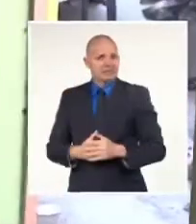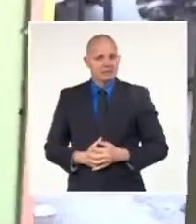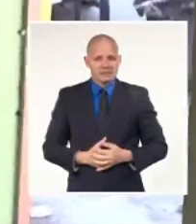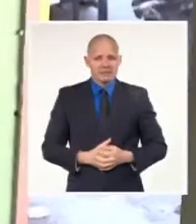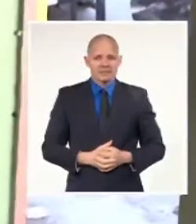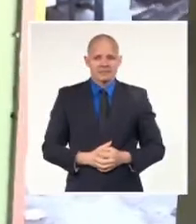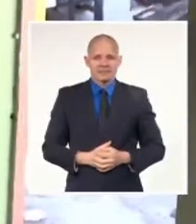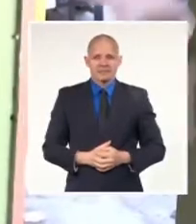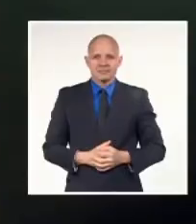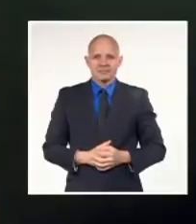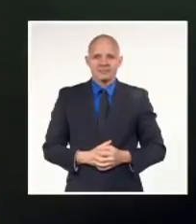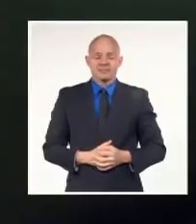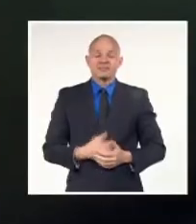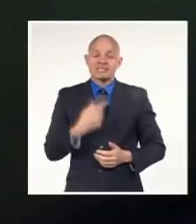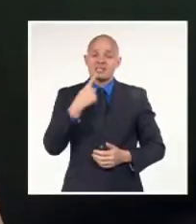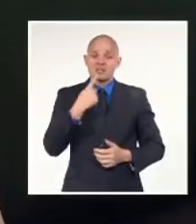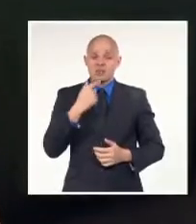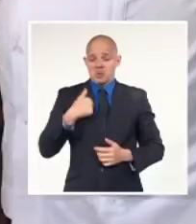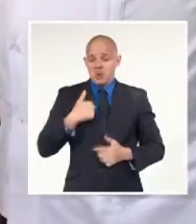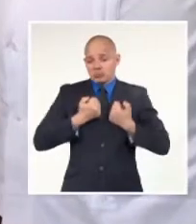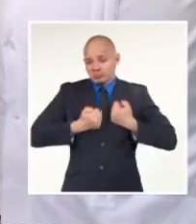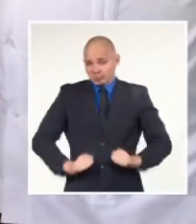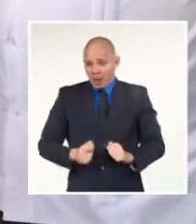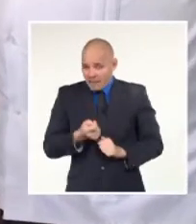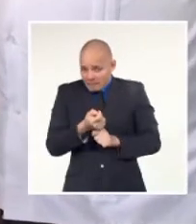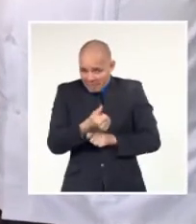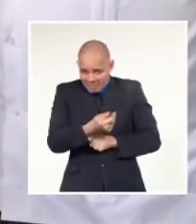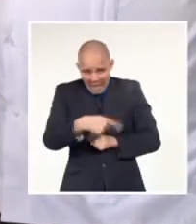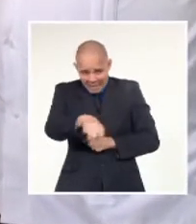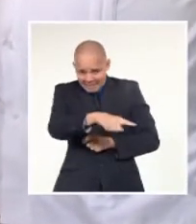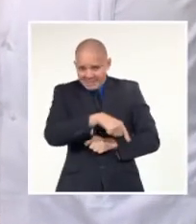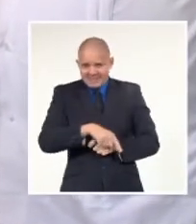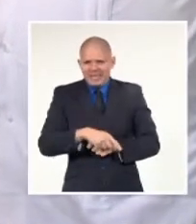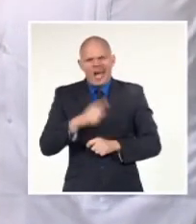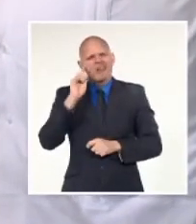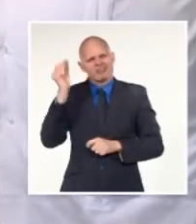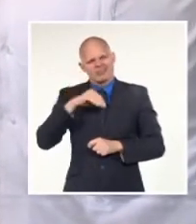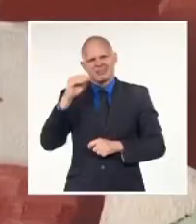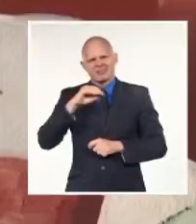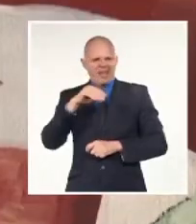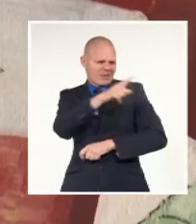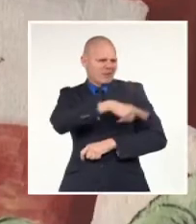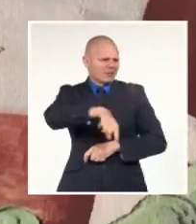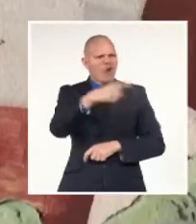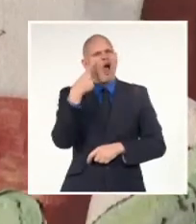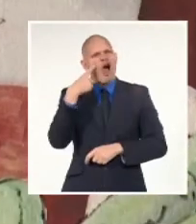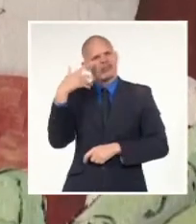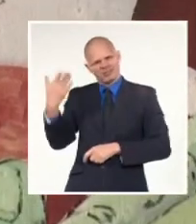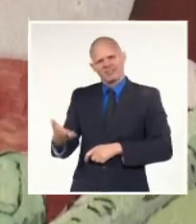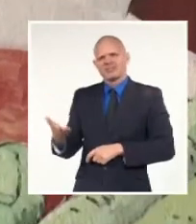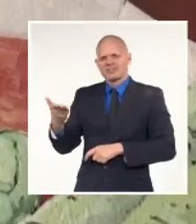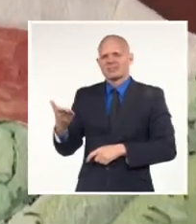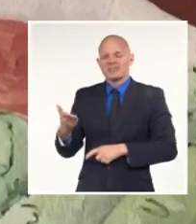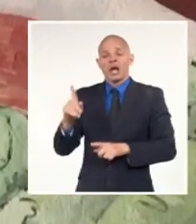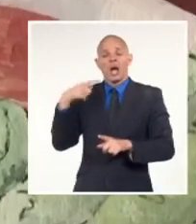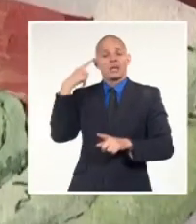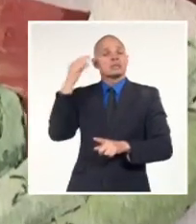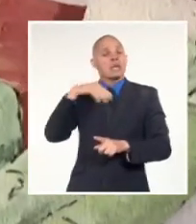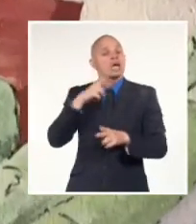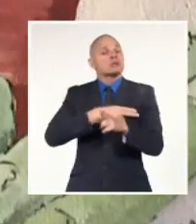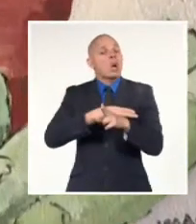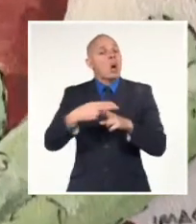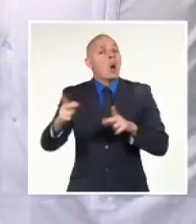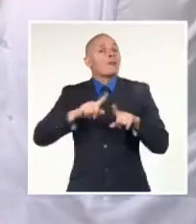Yo nací en esa calle. Sí, yo sé. Es lo que ha respetado todo el mundo en Mayagüez. Todo el mundo sabe lo que pasó y lo que él hizo y por quién lo hizo, por nosotros